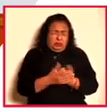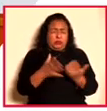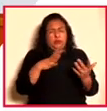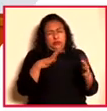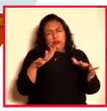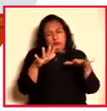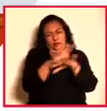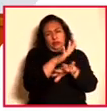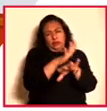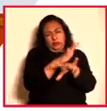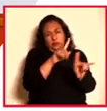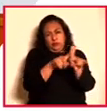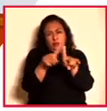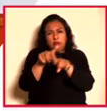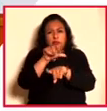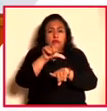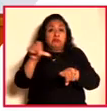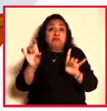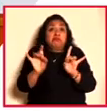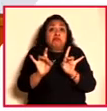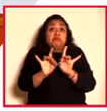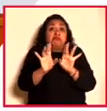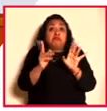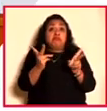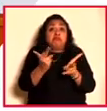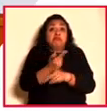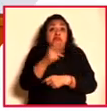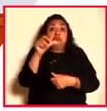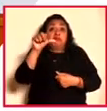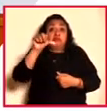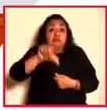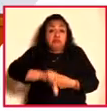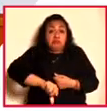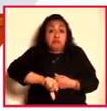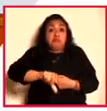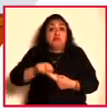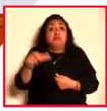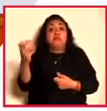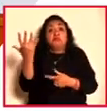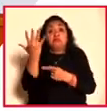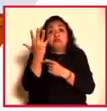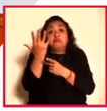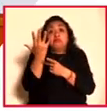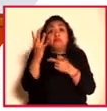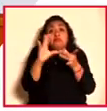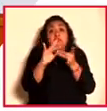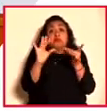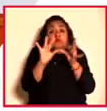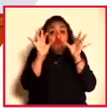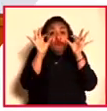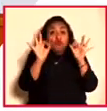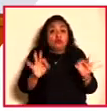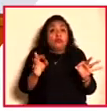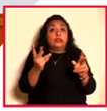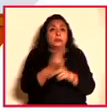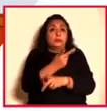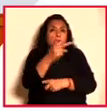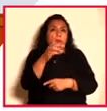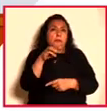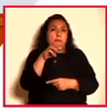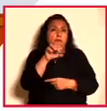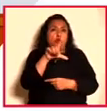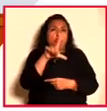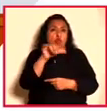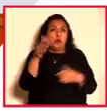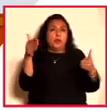variaciones de lo que serían las hoy día versiones oficiales del suceso. Los monólogos se presentan en